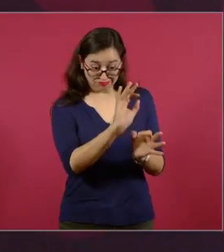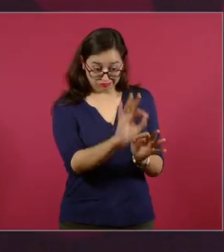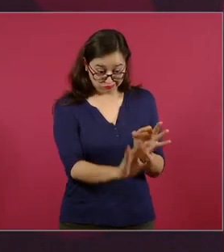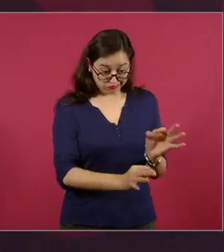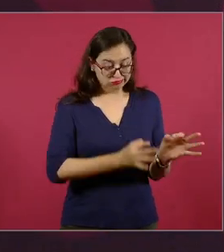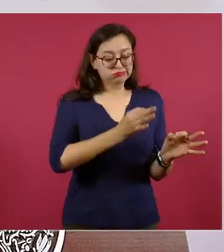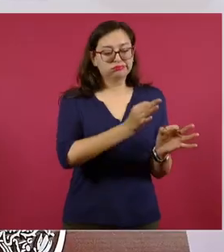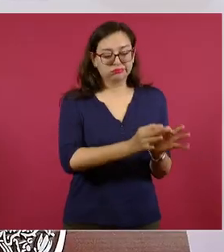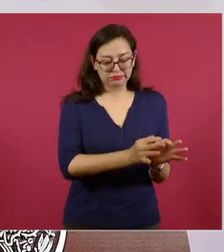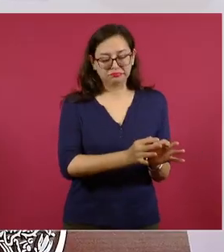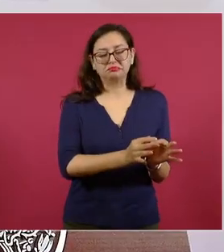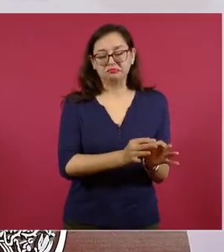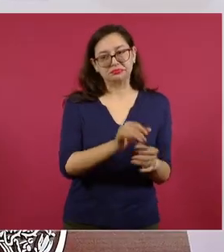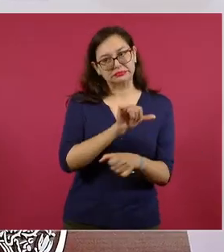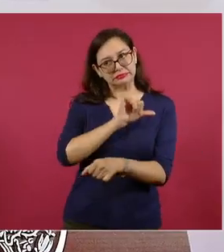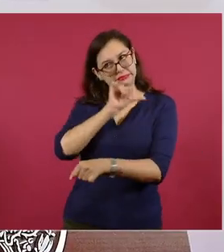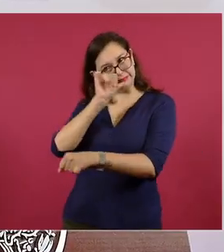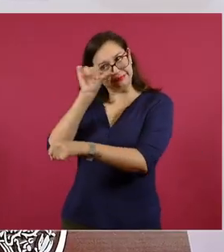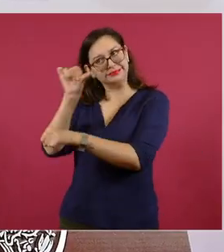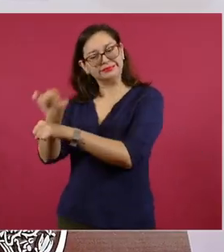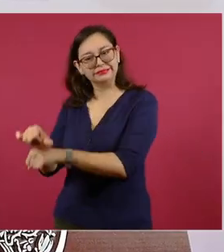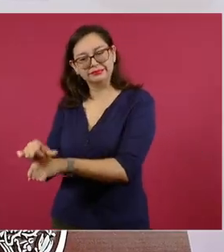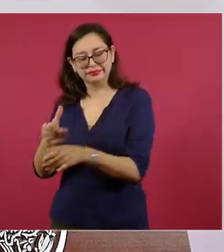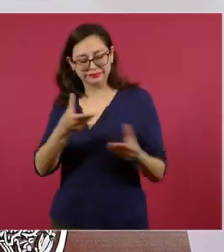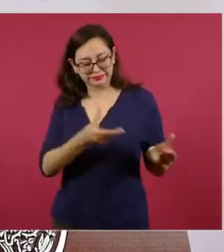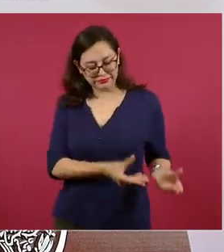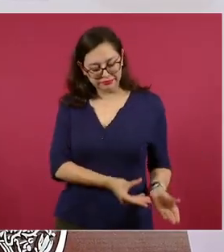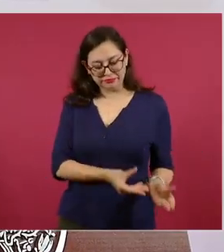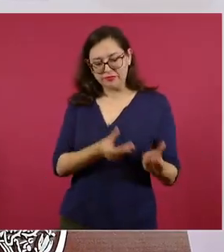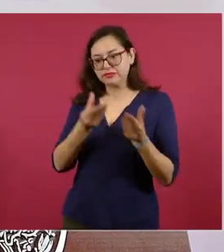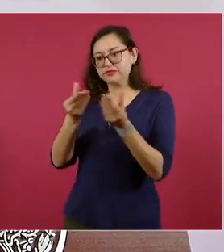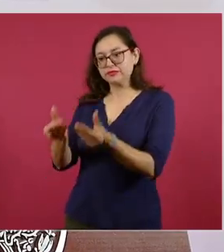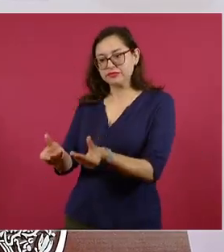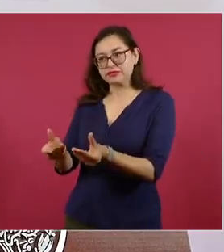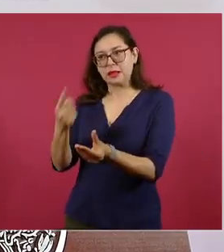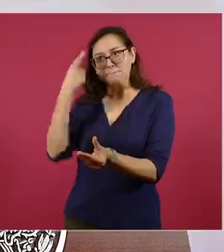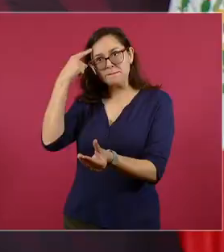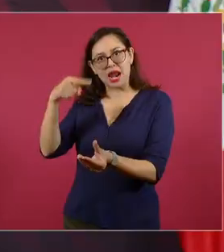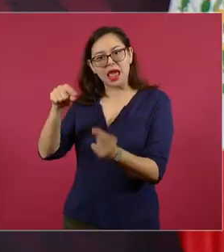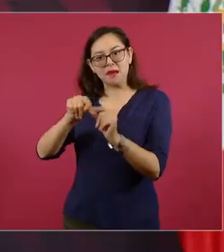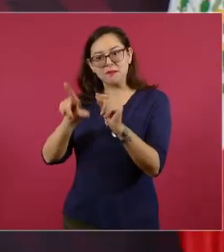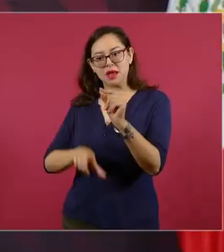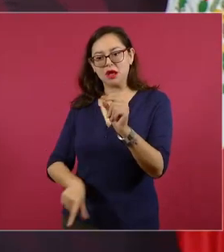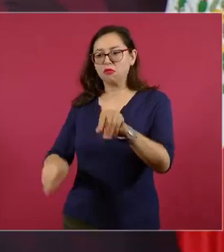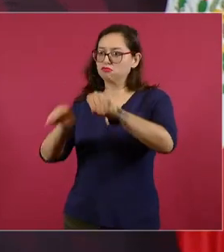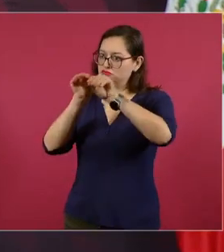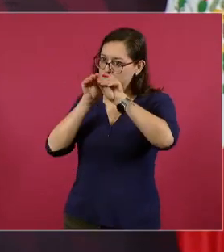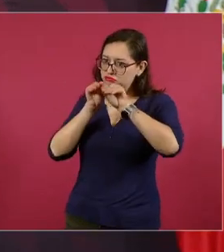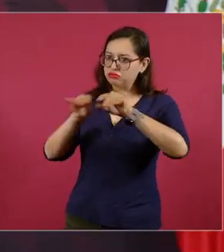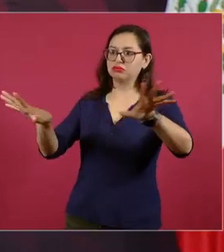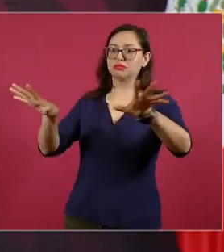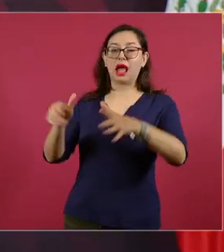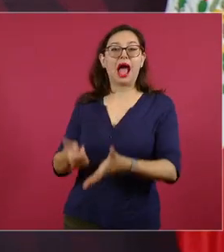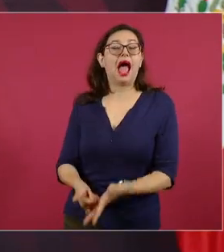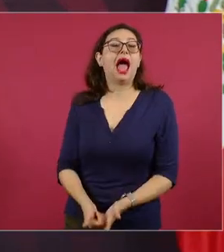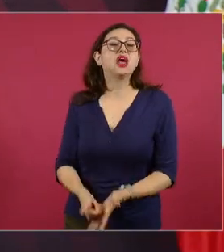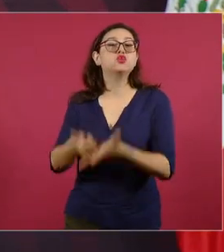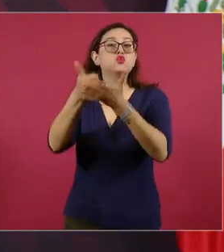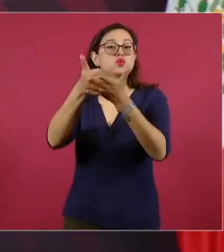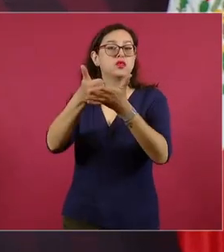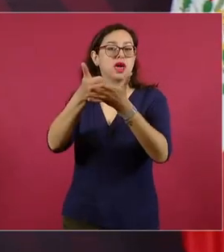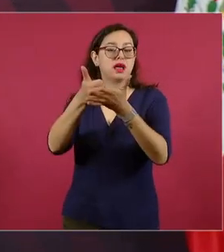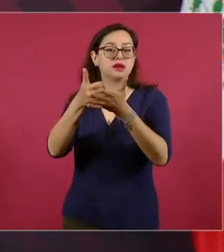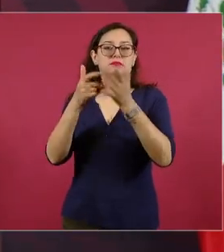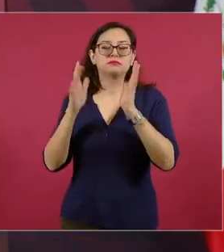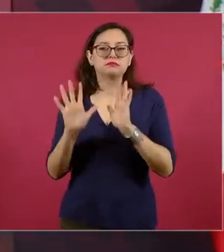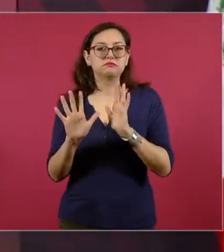también, es una forma de seguir contribuyendo, de otra manera, ya no es